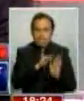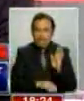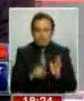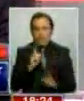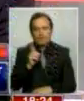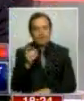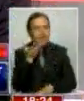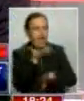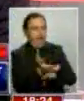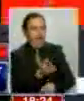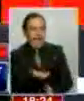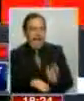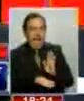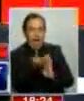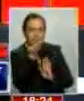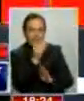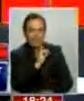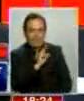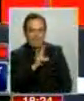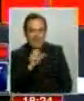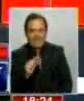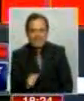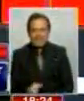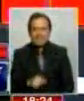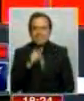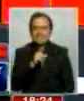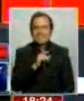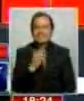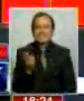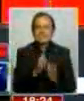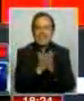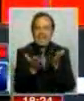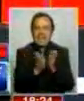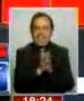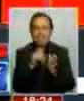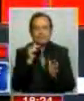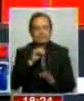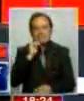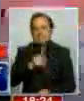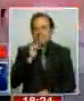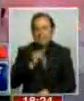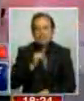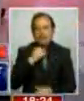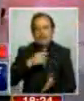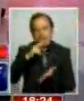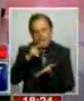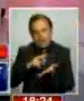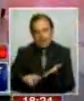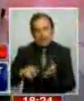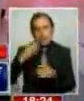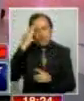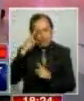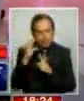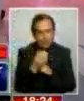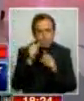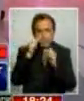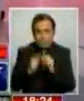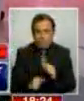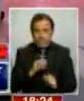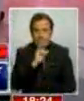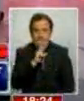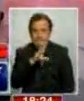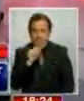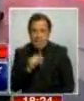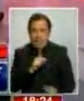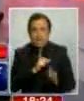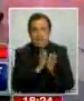Hay aumentos, Matilde. El IVA que afecta a los libros. Siempre se ha hablado de que hay que fomentar el tema de la cultura. ¿Se puede hacer una excepción con el tema de los